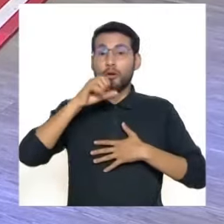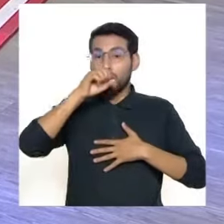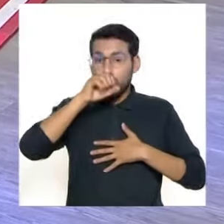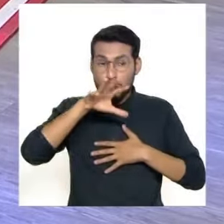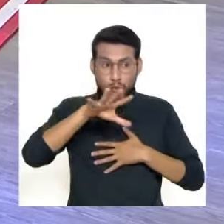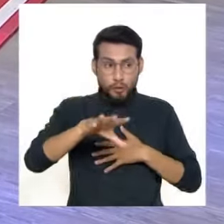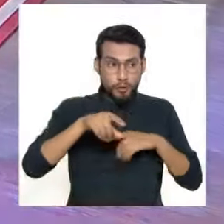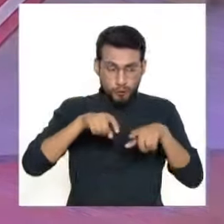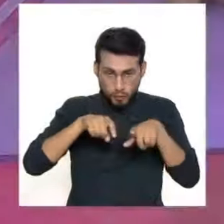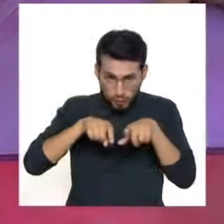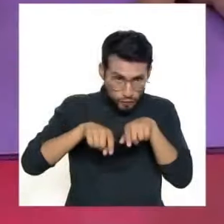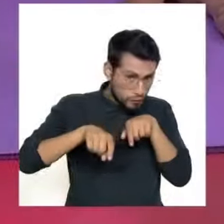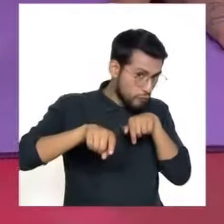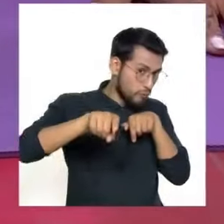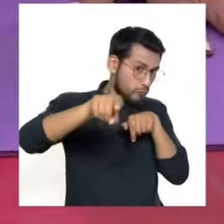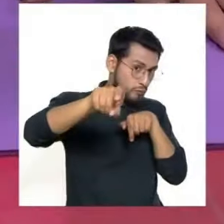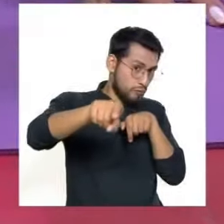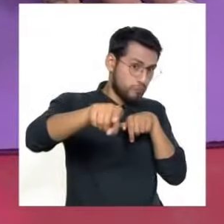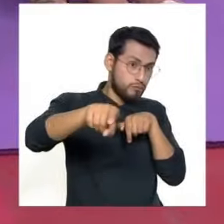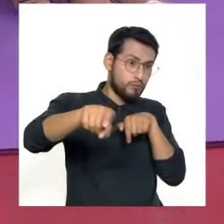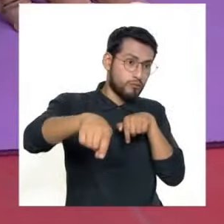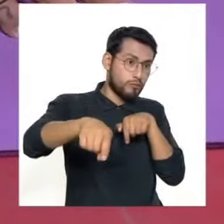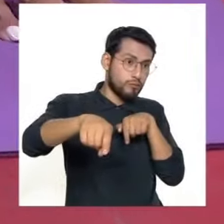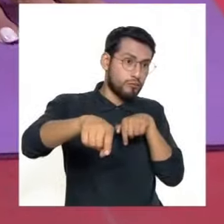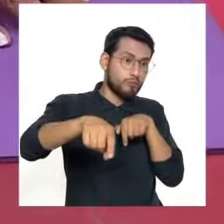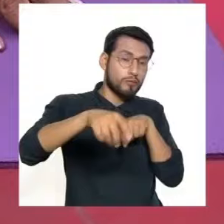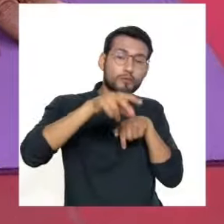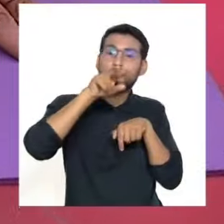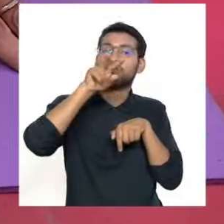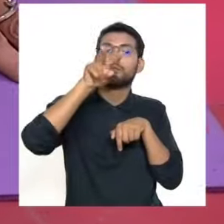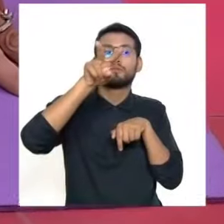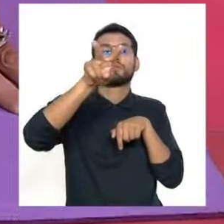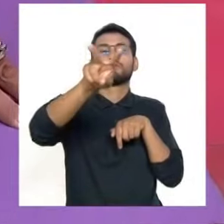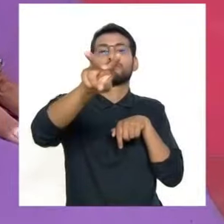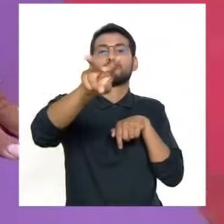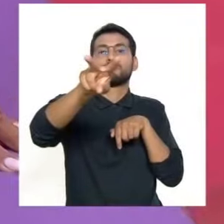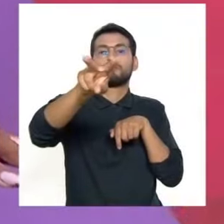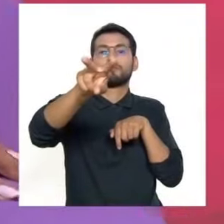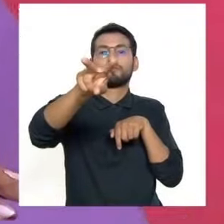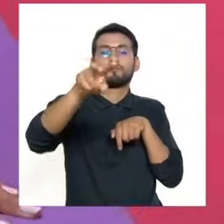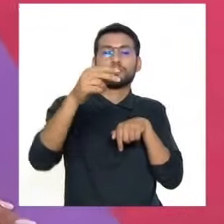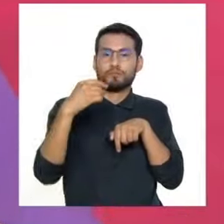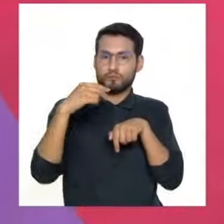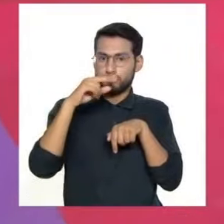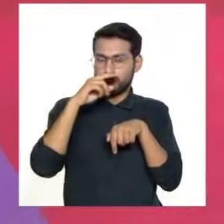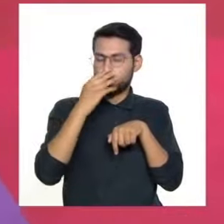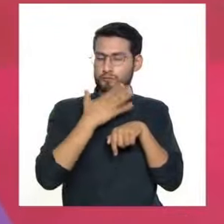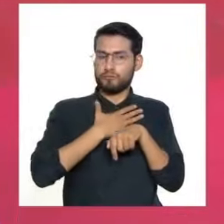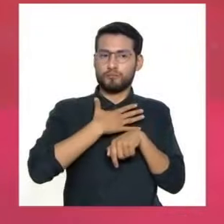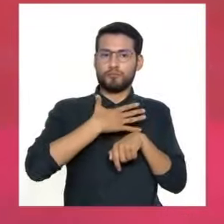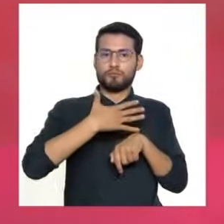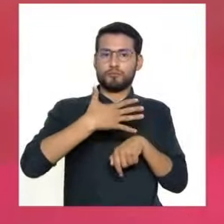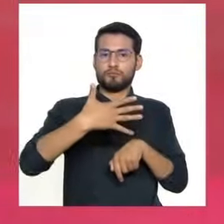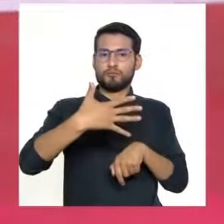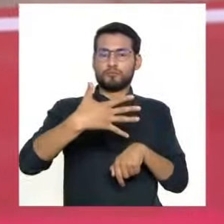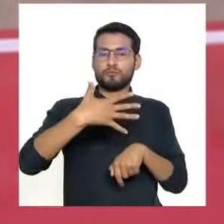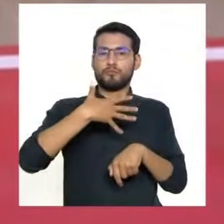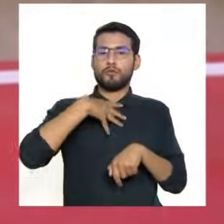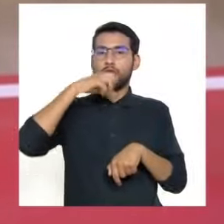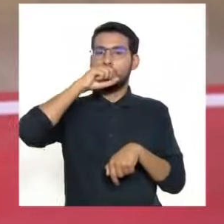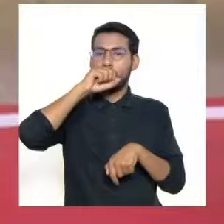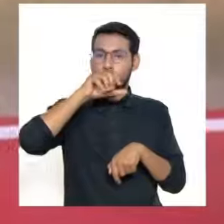paso largo apoyo rodilla izquierda miro al frente respiro exhalando